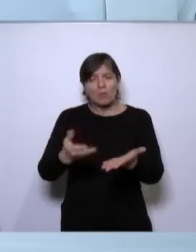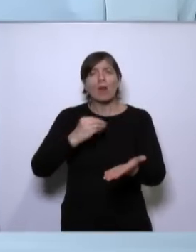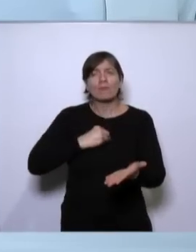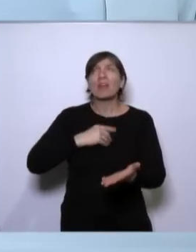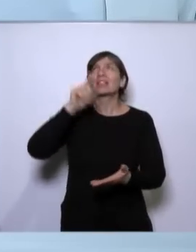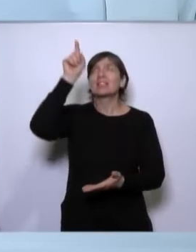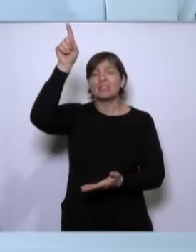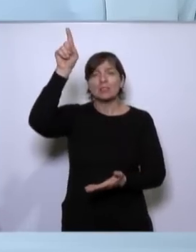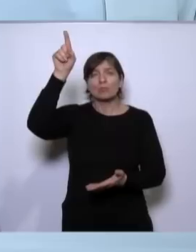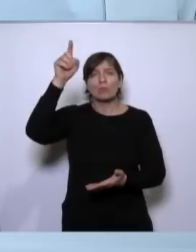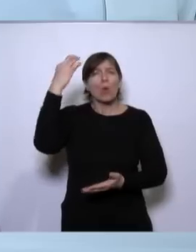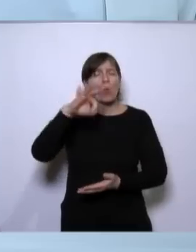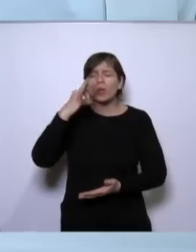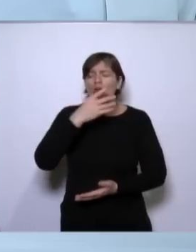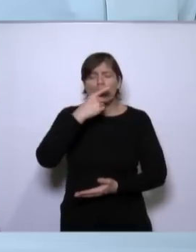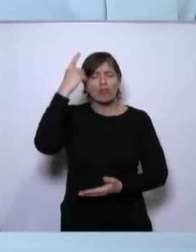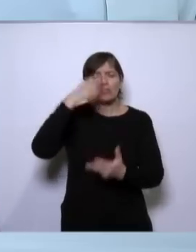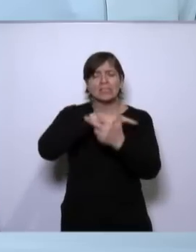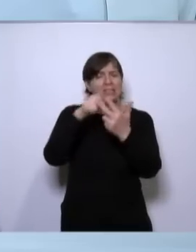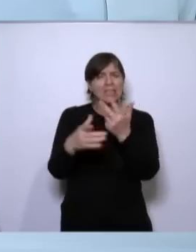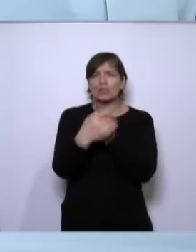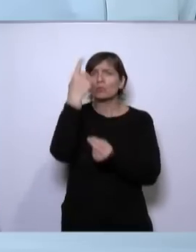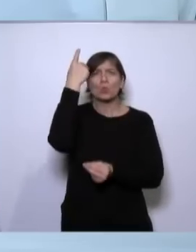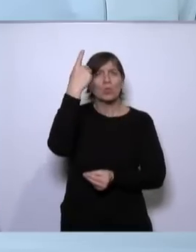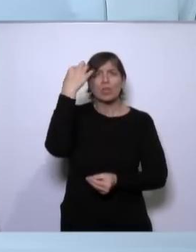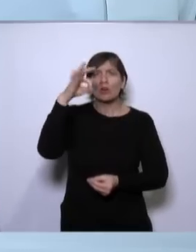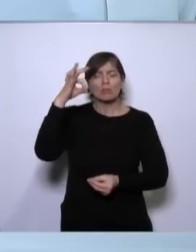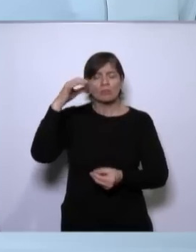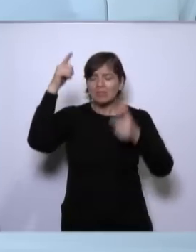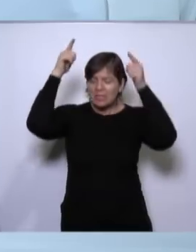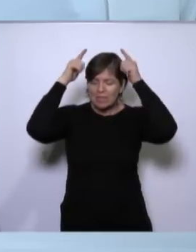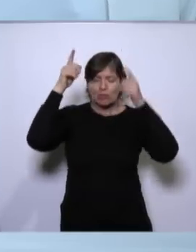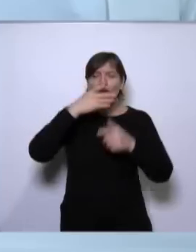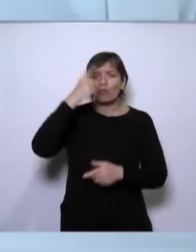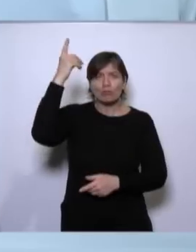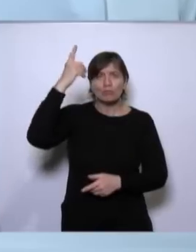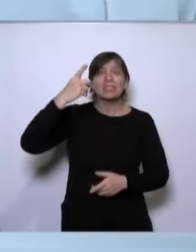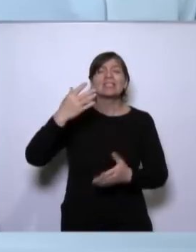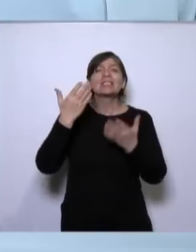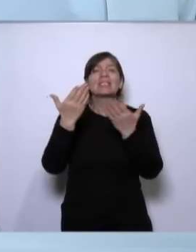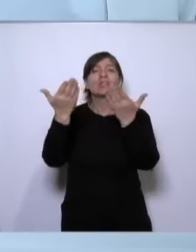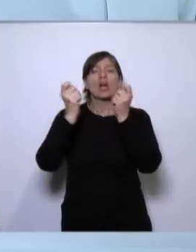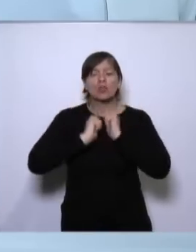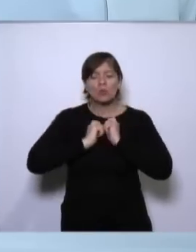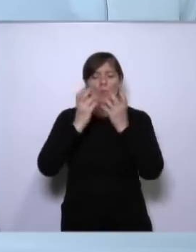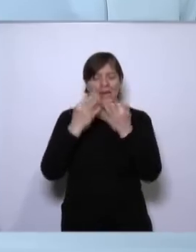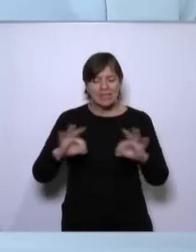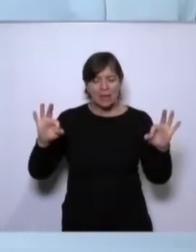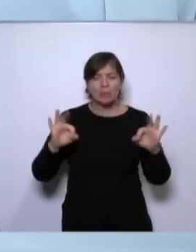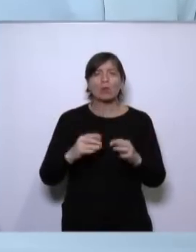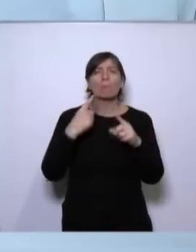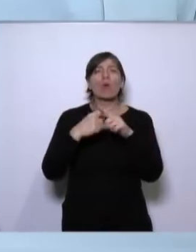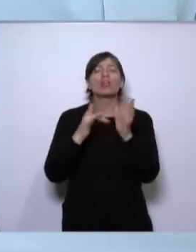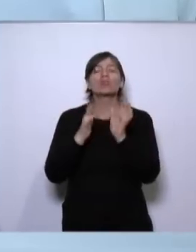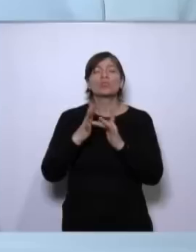ti, único Dios en tres personas, sirvan para nuestra salvación.